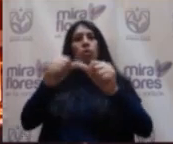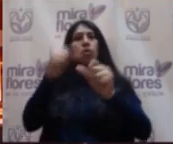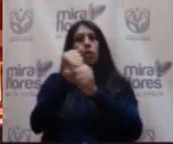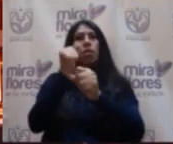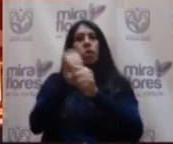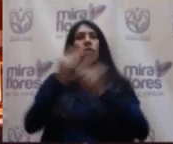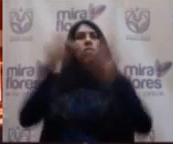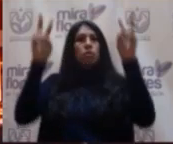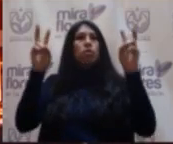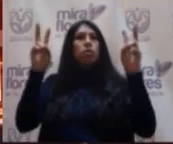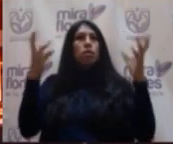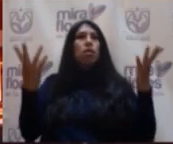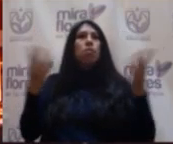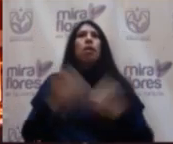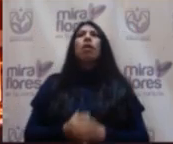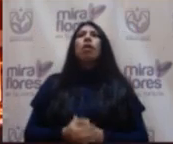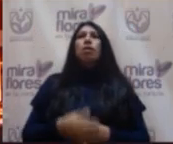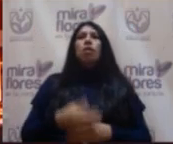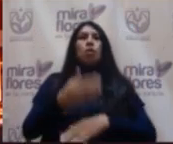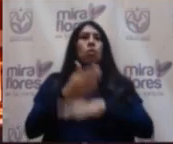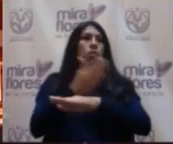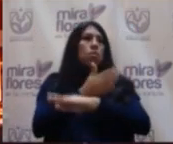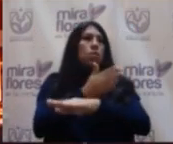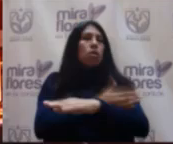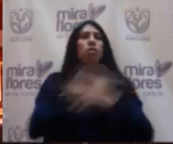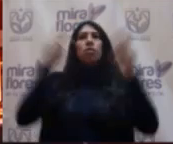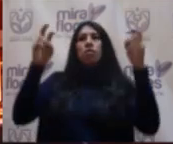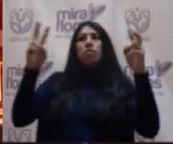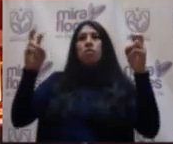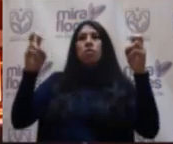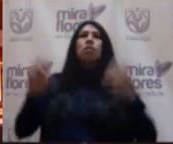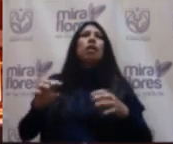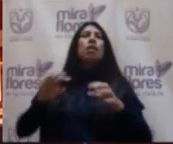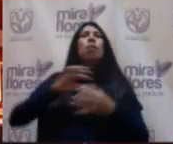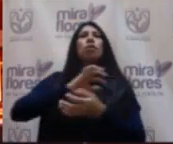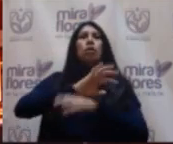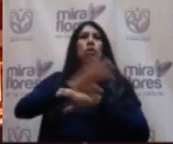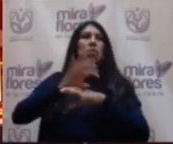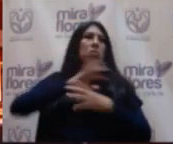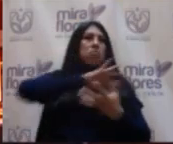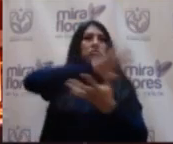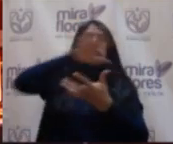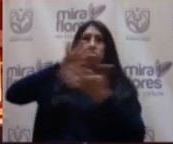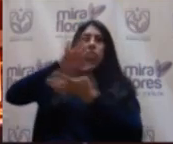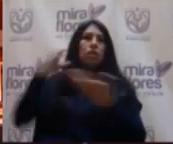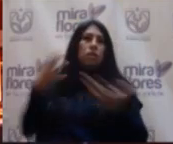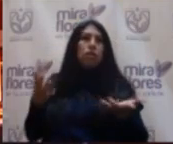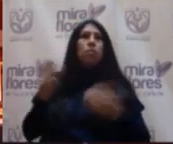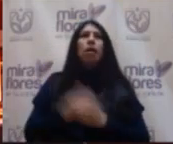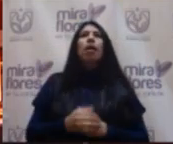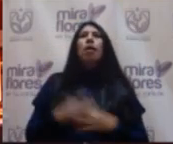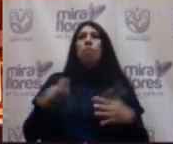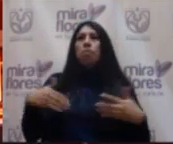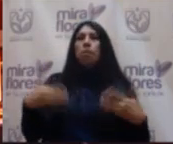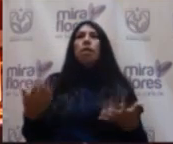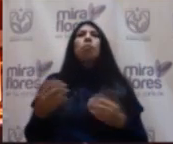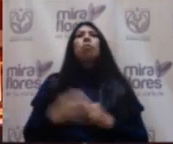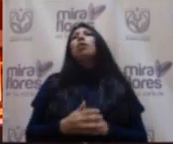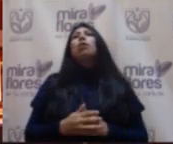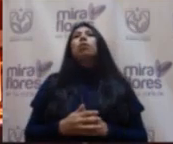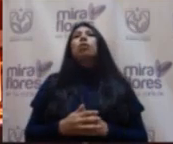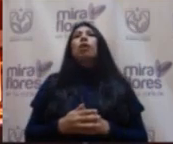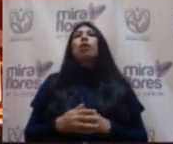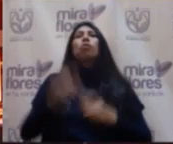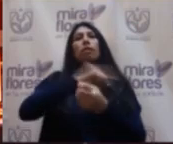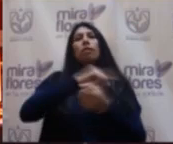de una mejora respecto del tema ambiental para a su vez preservar lo que es el tema del cambio